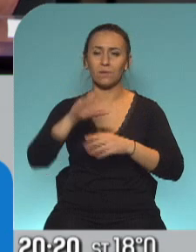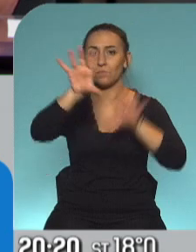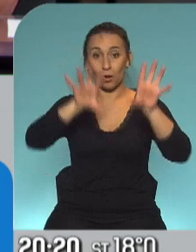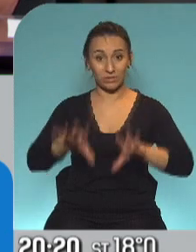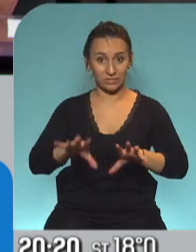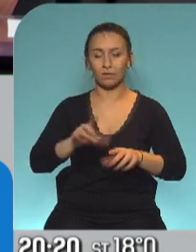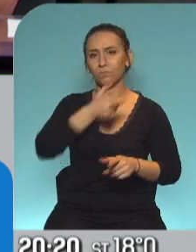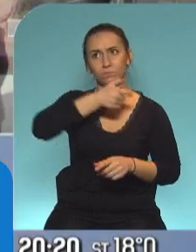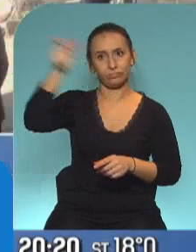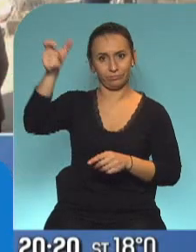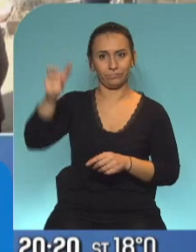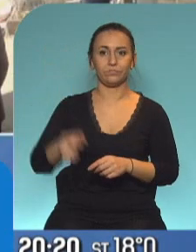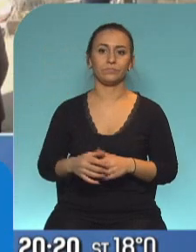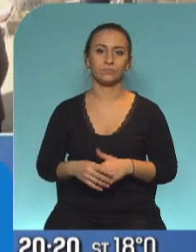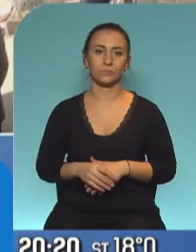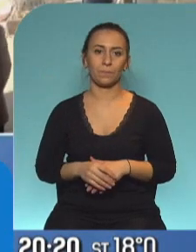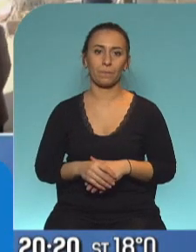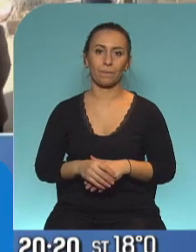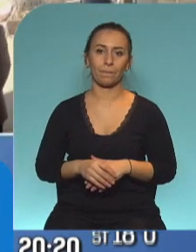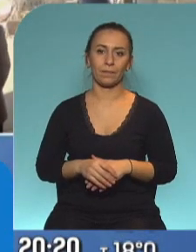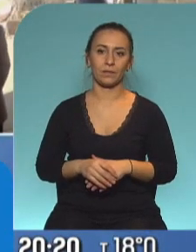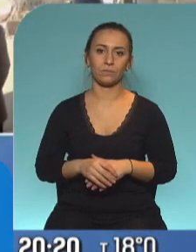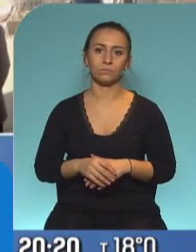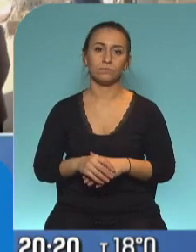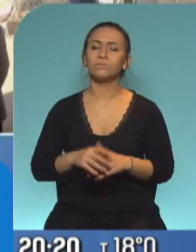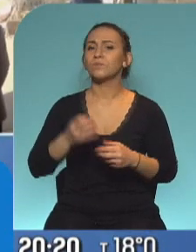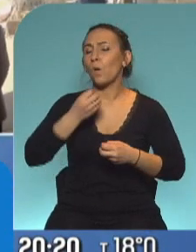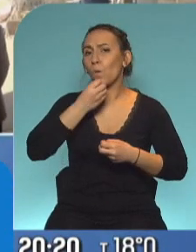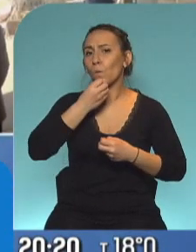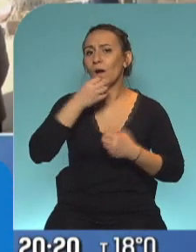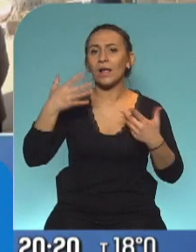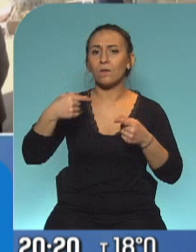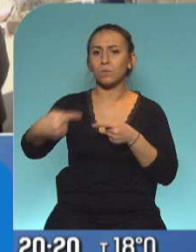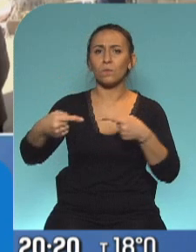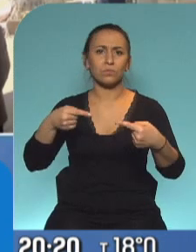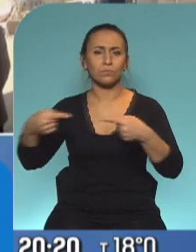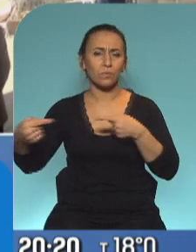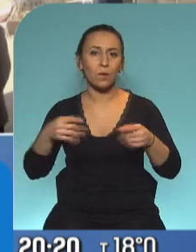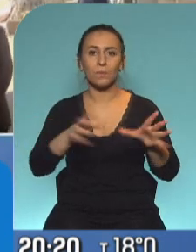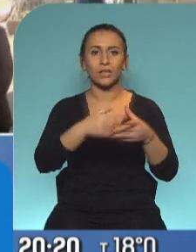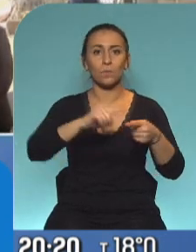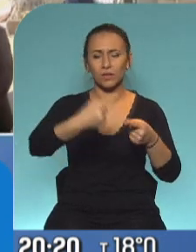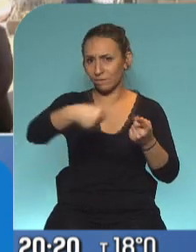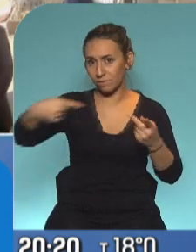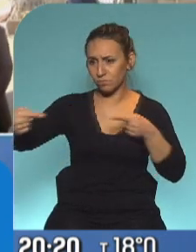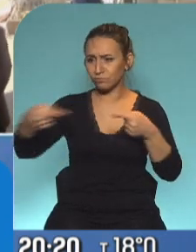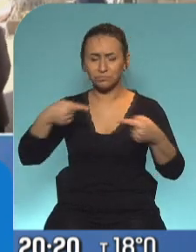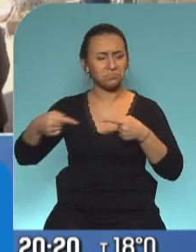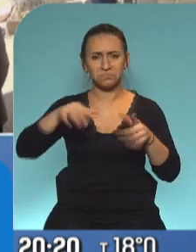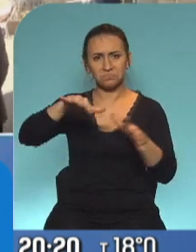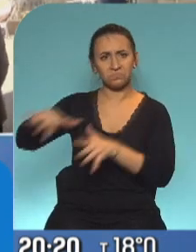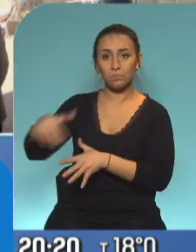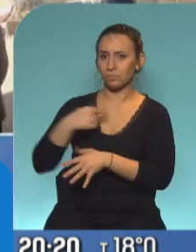Macri. Por encima de cualquier diferencia partidaria que ocasionalmente tenemos, lo que más nos